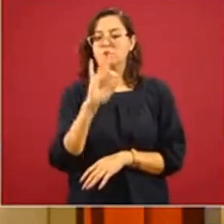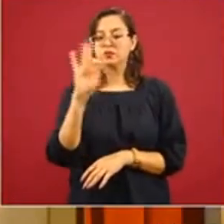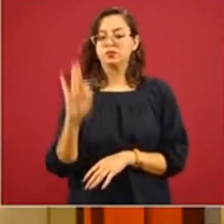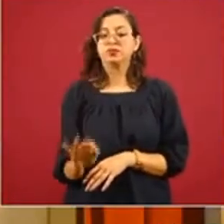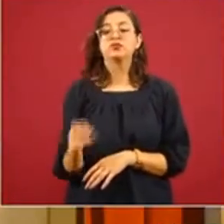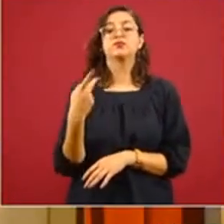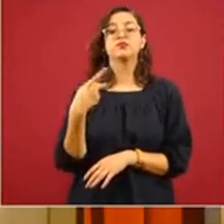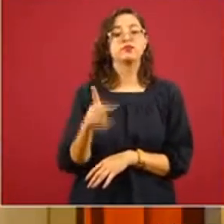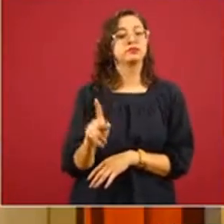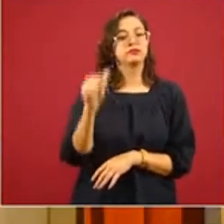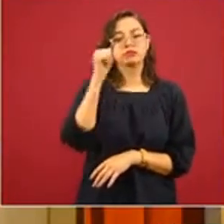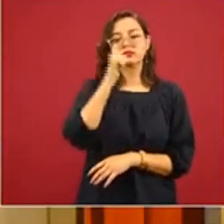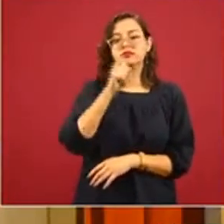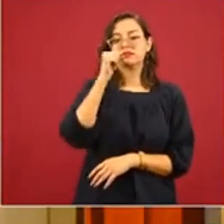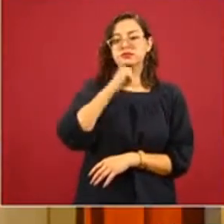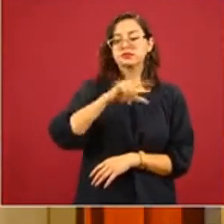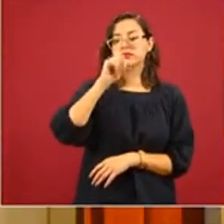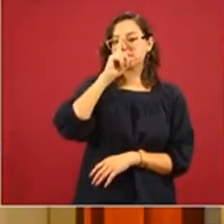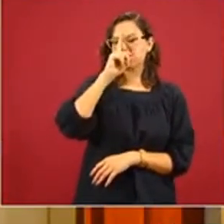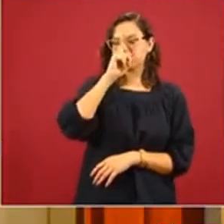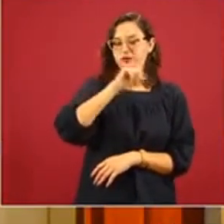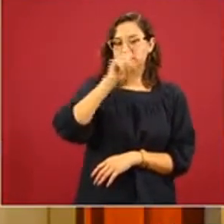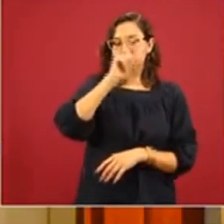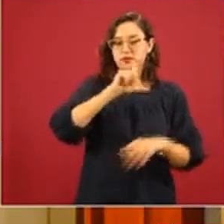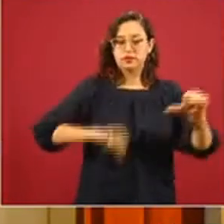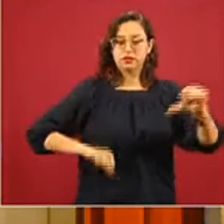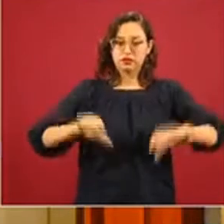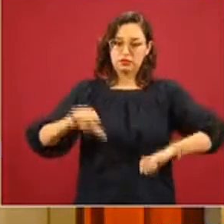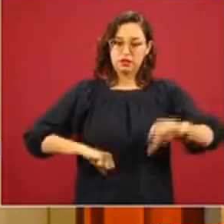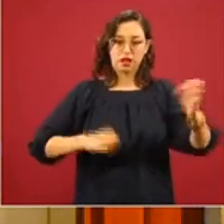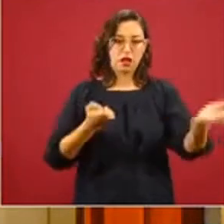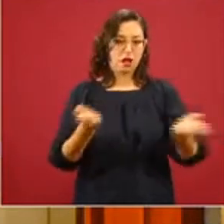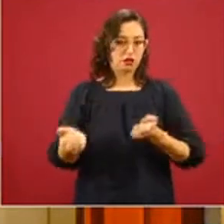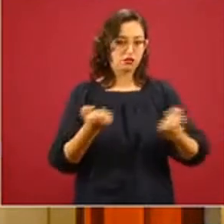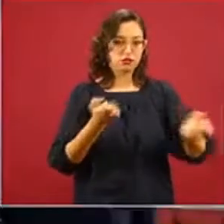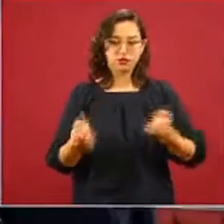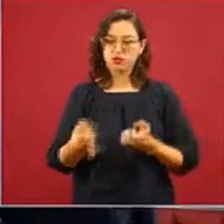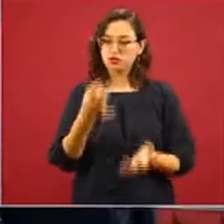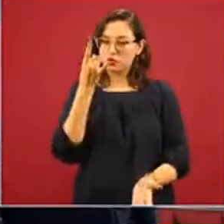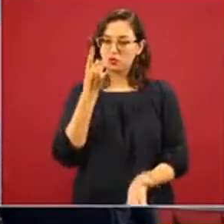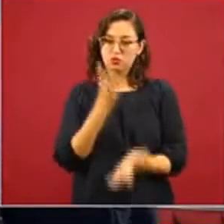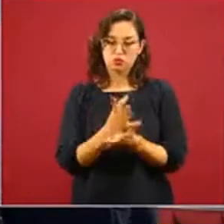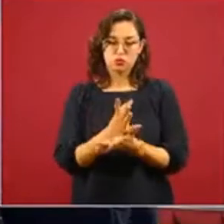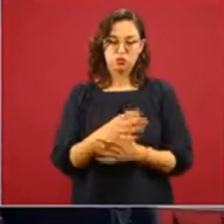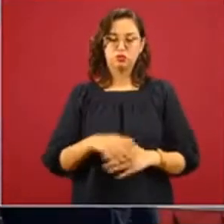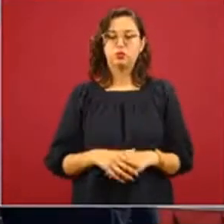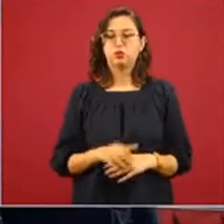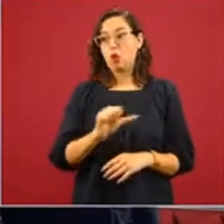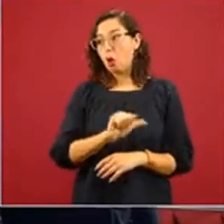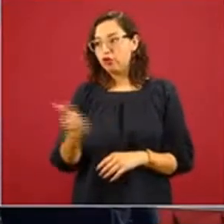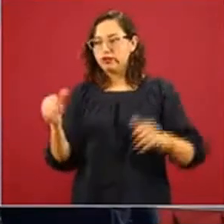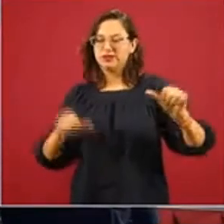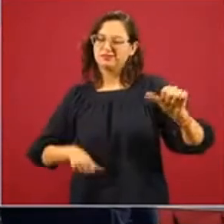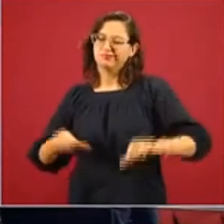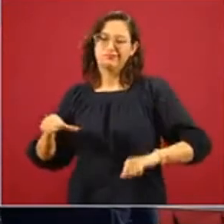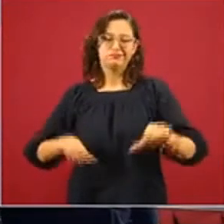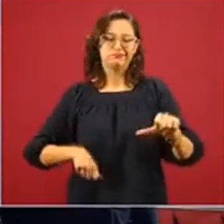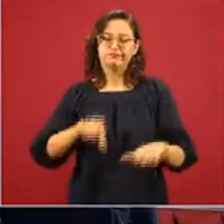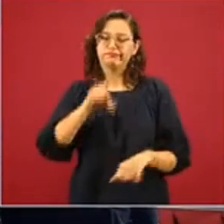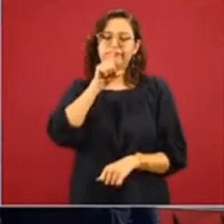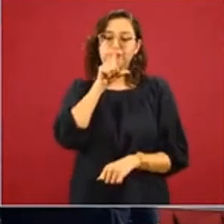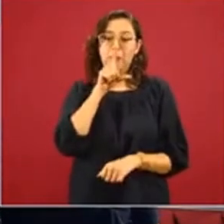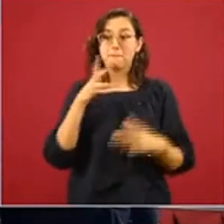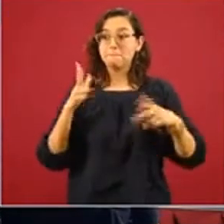en ambos casos la recomendación es para actividad física, no para otro tipo de actividades, sobre todo